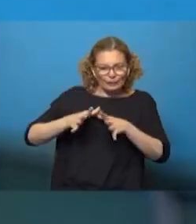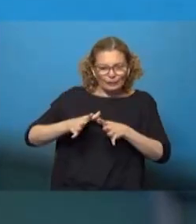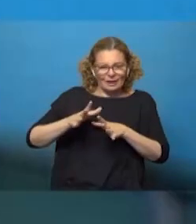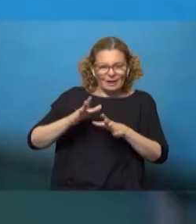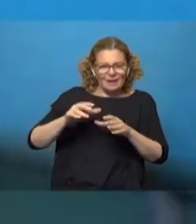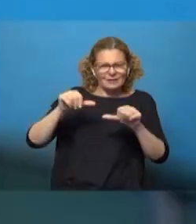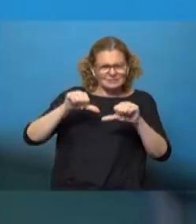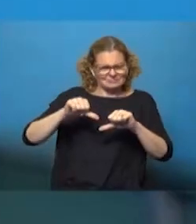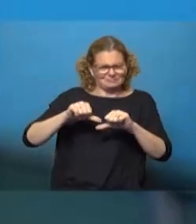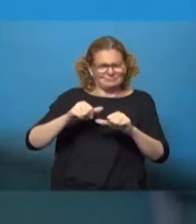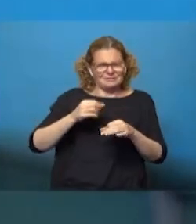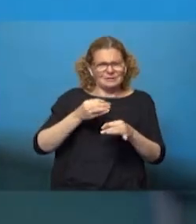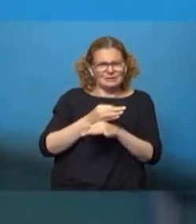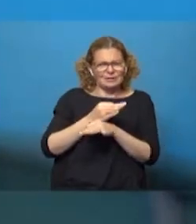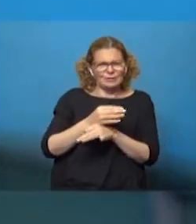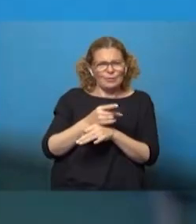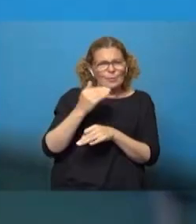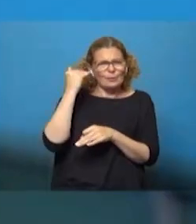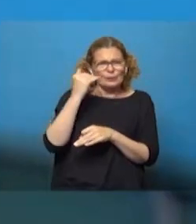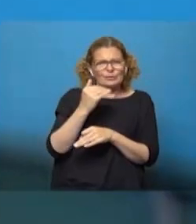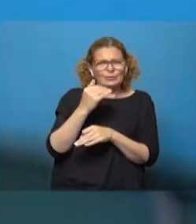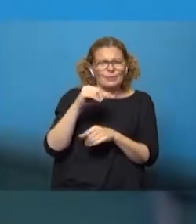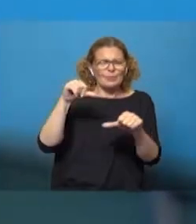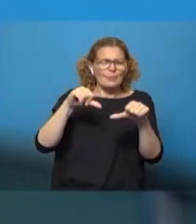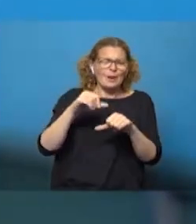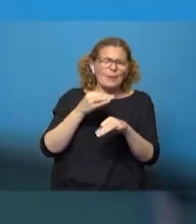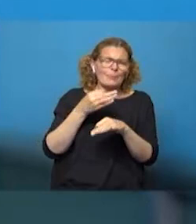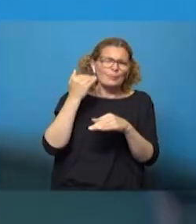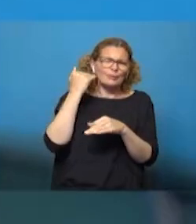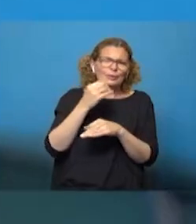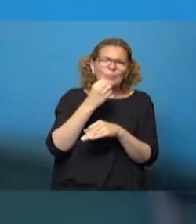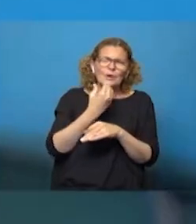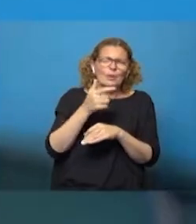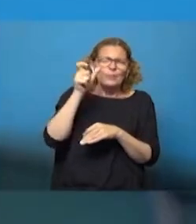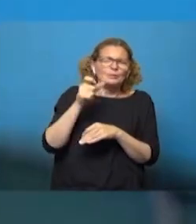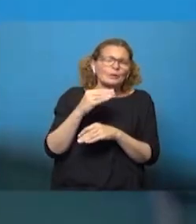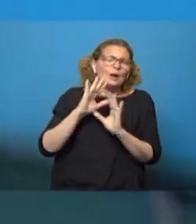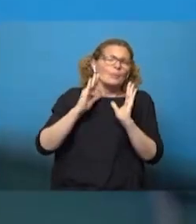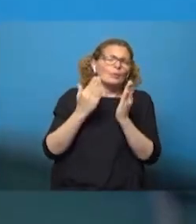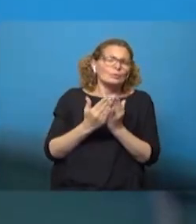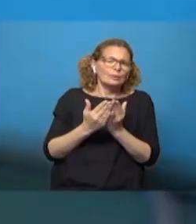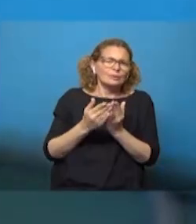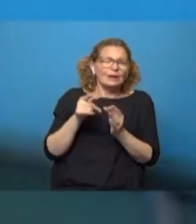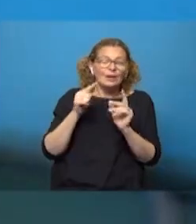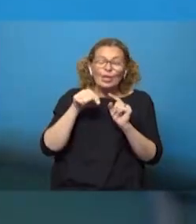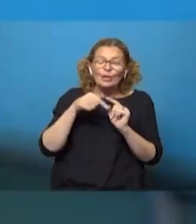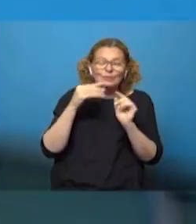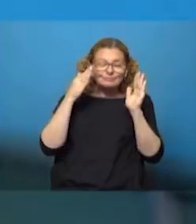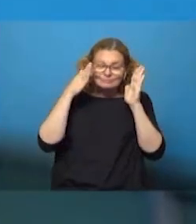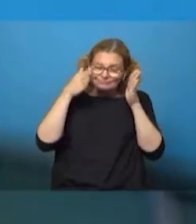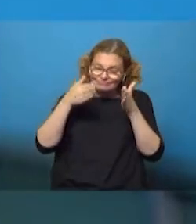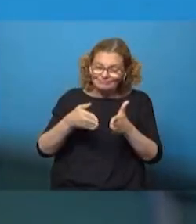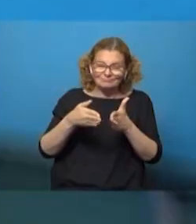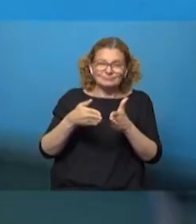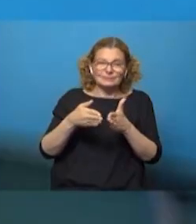y un profesor desprofesionalizado es muy mal docente aunque sea la mejor persona del mundo Entonces ahí es donde está me